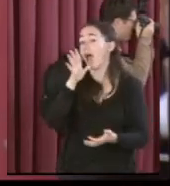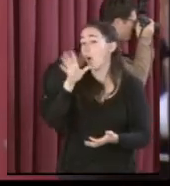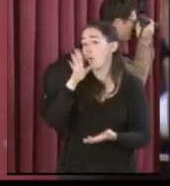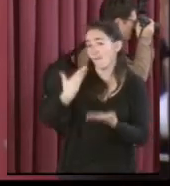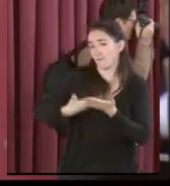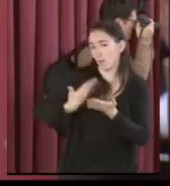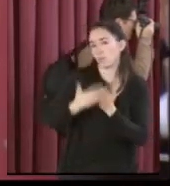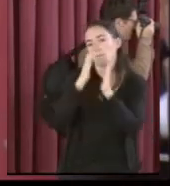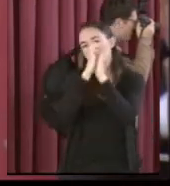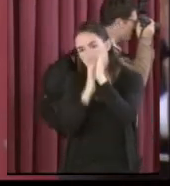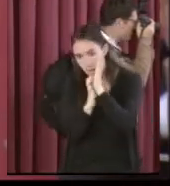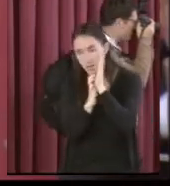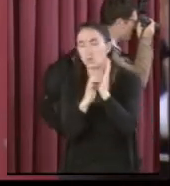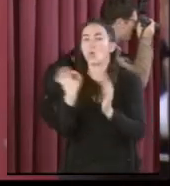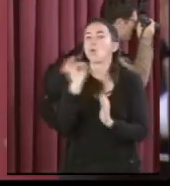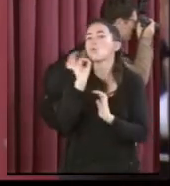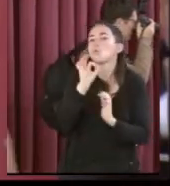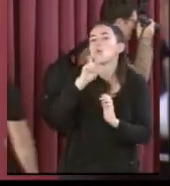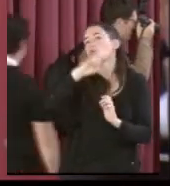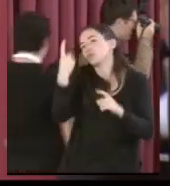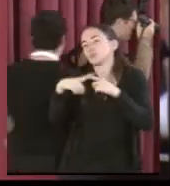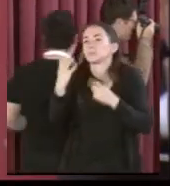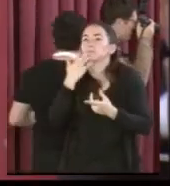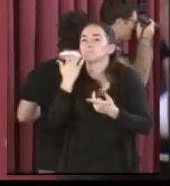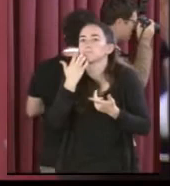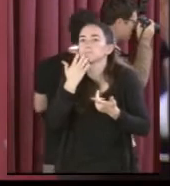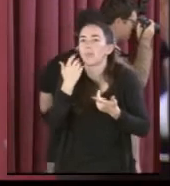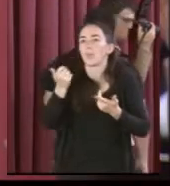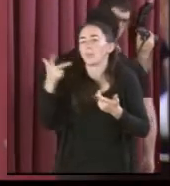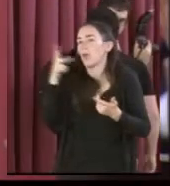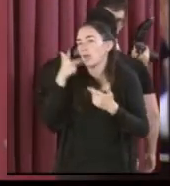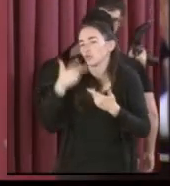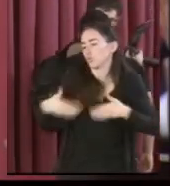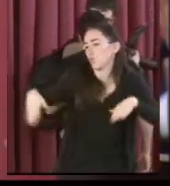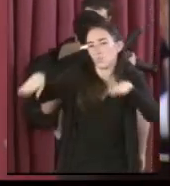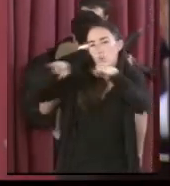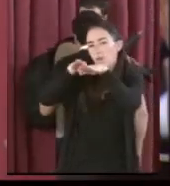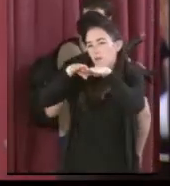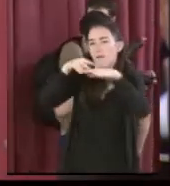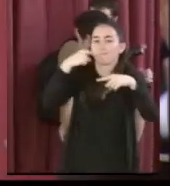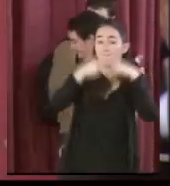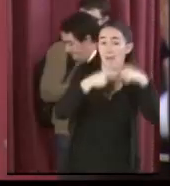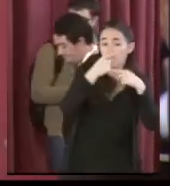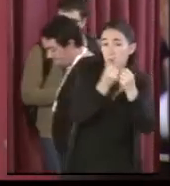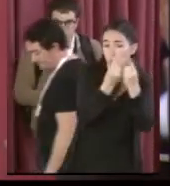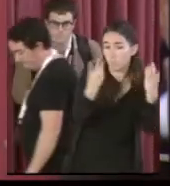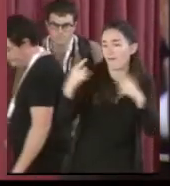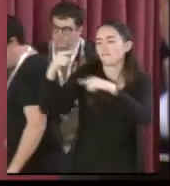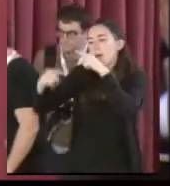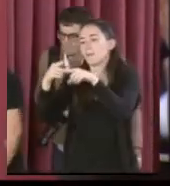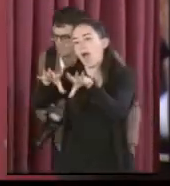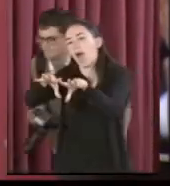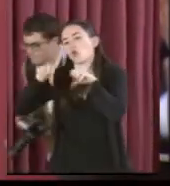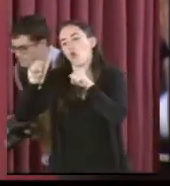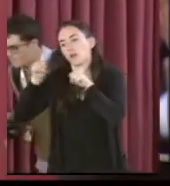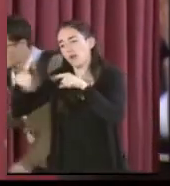un importante avance social igualitario en derechos al resto de las familias, a las familias de acogida. Fundamental su